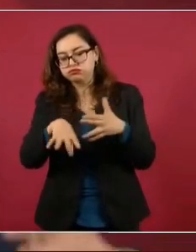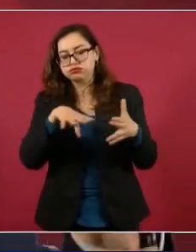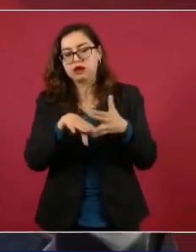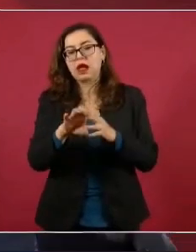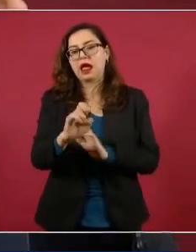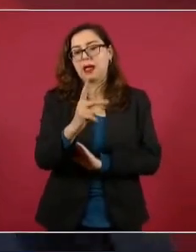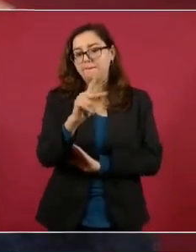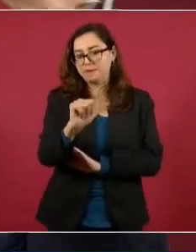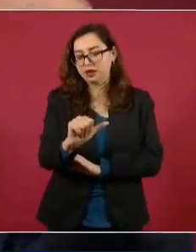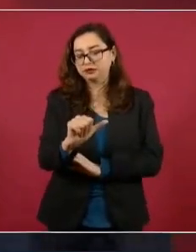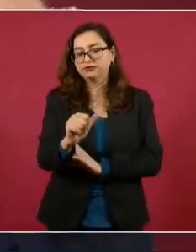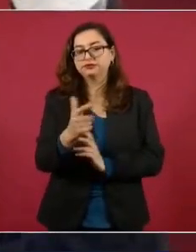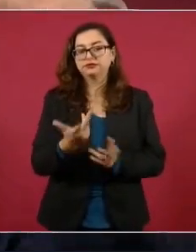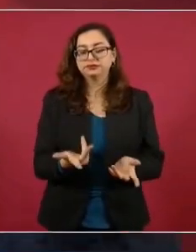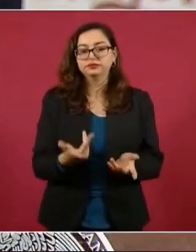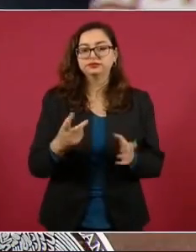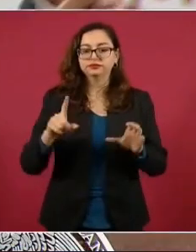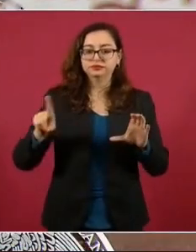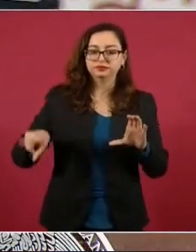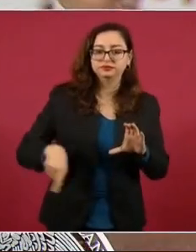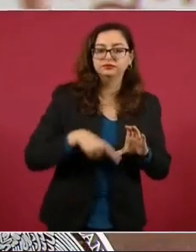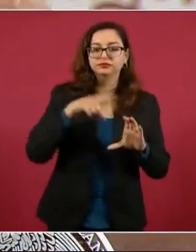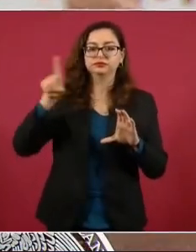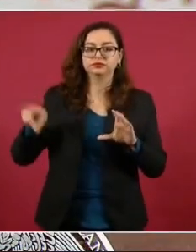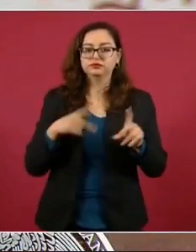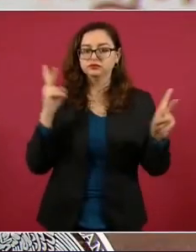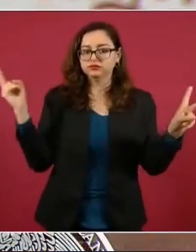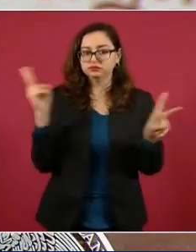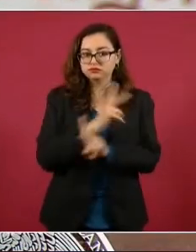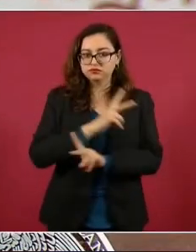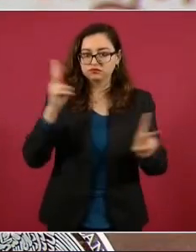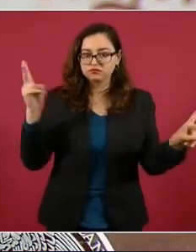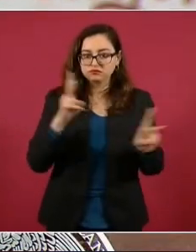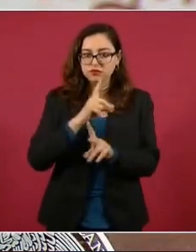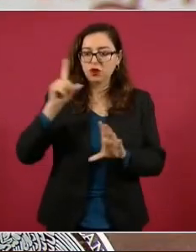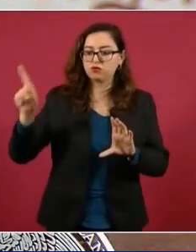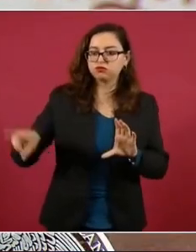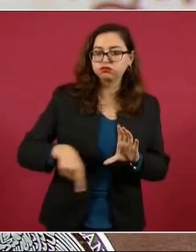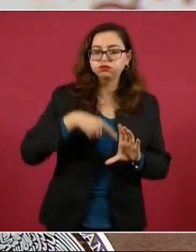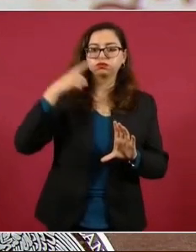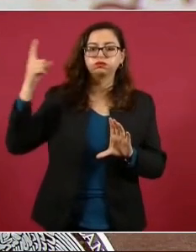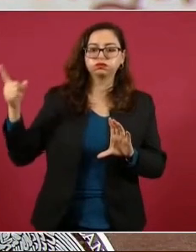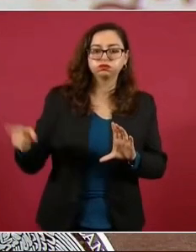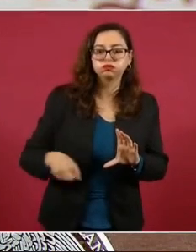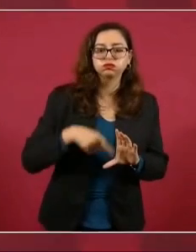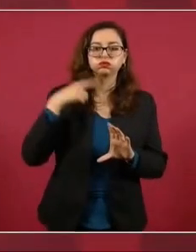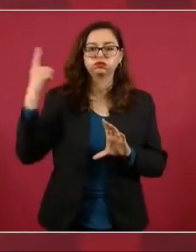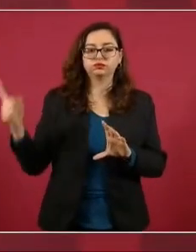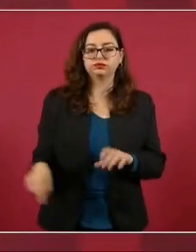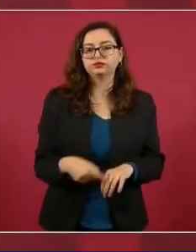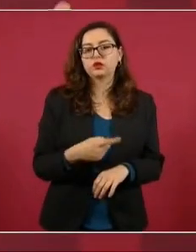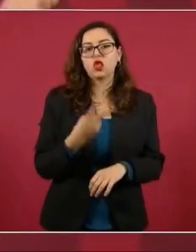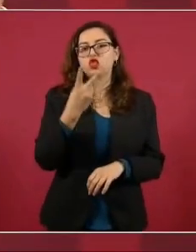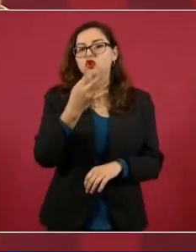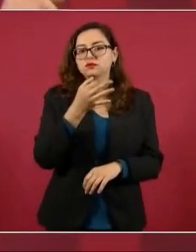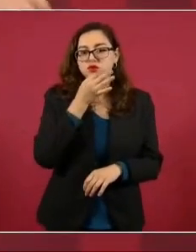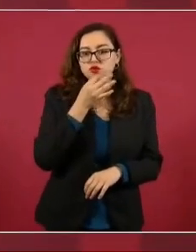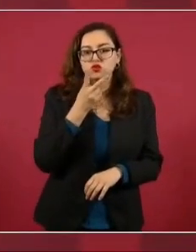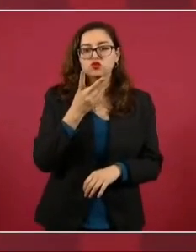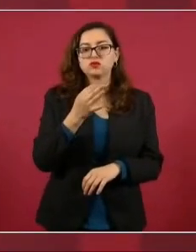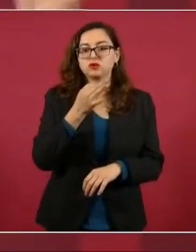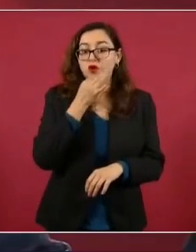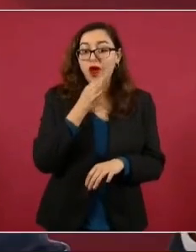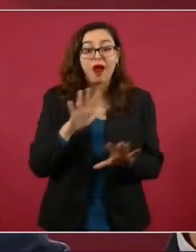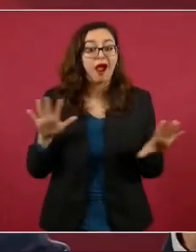eficiencia, y además tienen un sistema de flujo de aire que aproximadamente en cada 2 minutos recambia